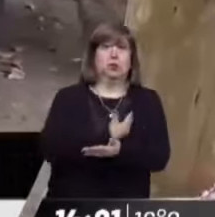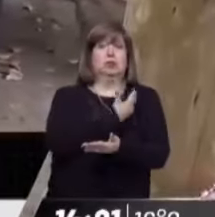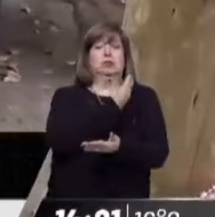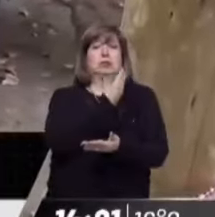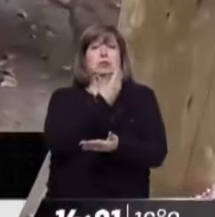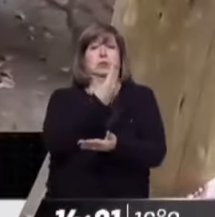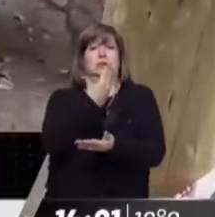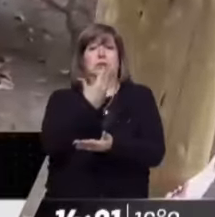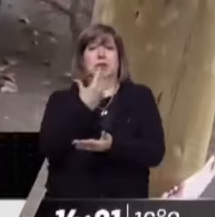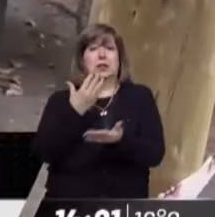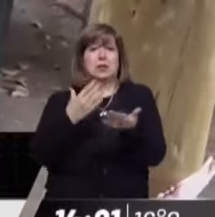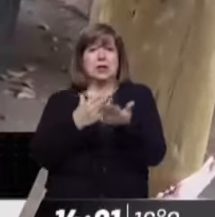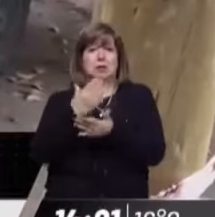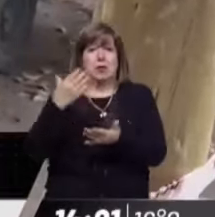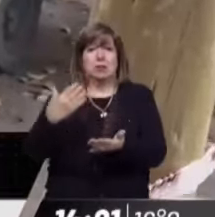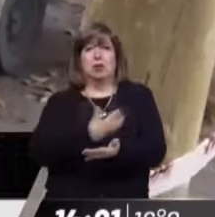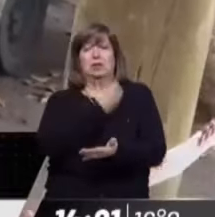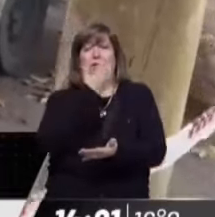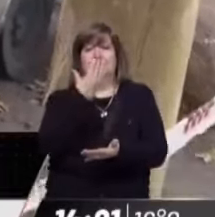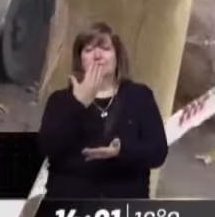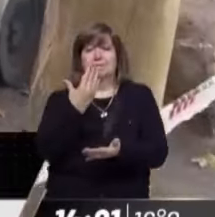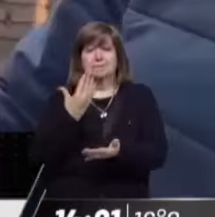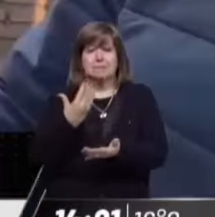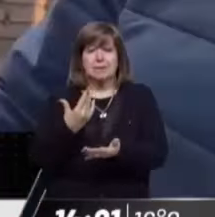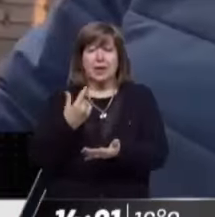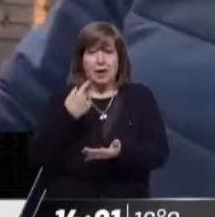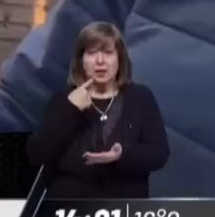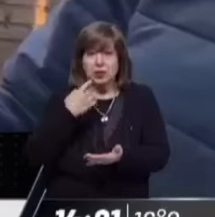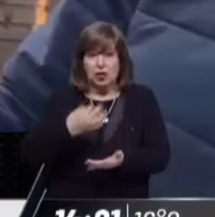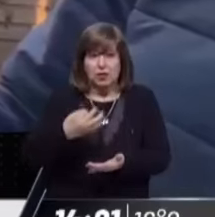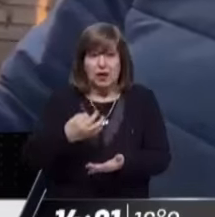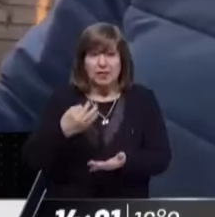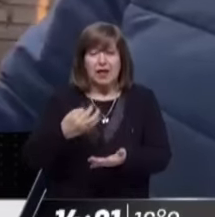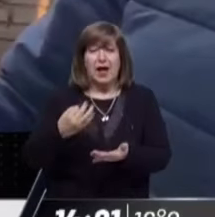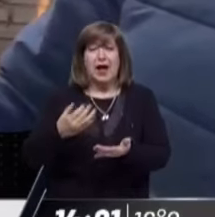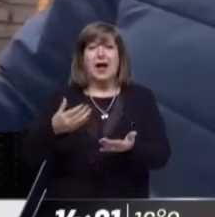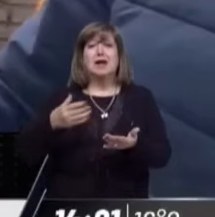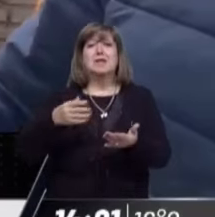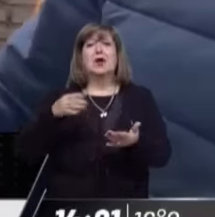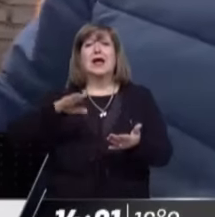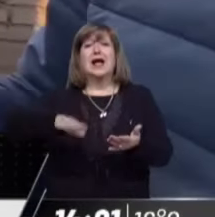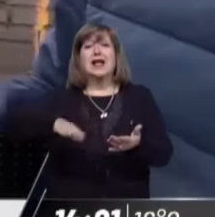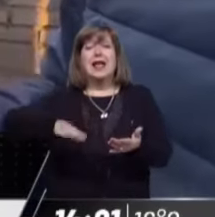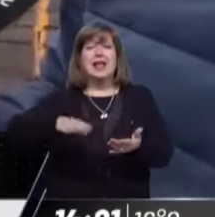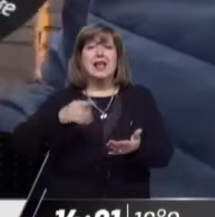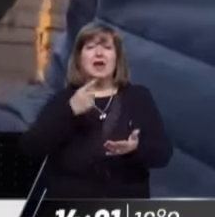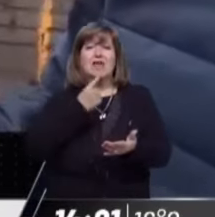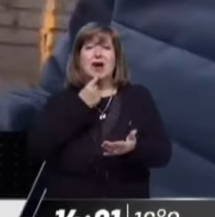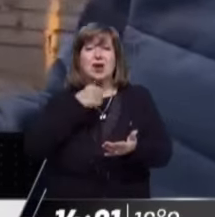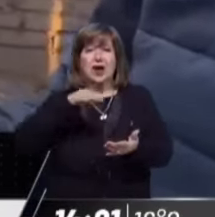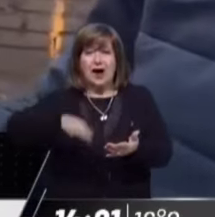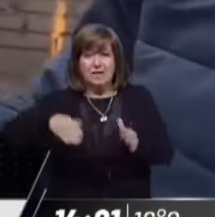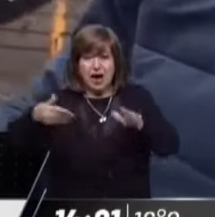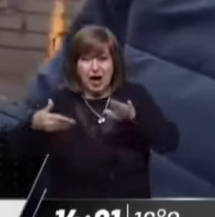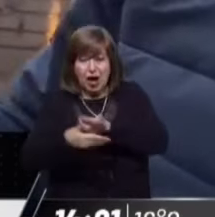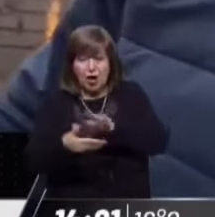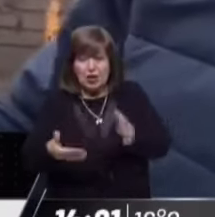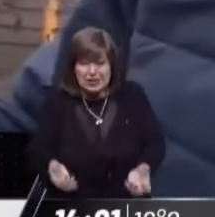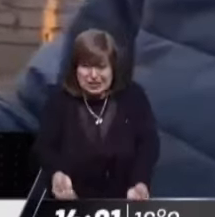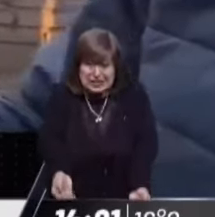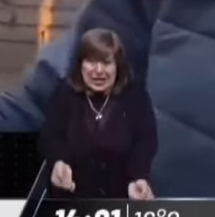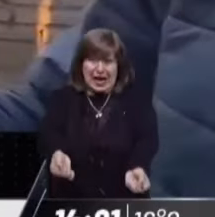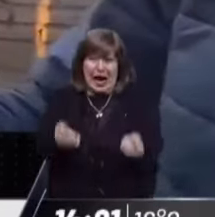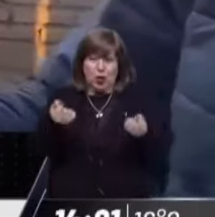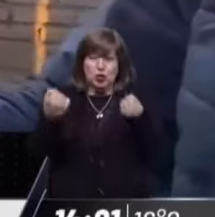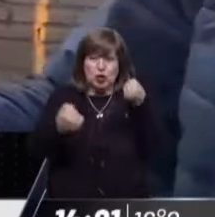tener accidente escuché que habían levantado el auto para que sacar al niño estaban tomando el colectivo la mujer con hij